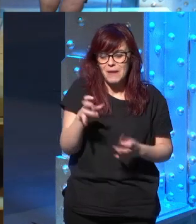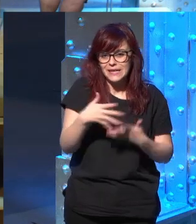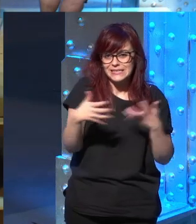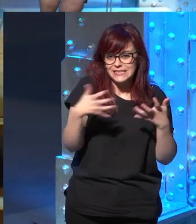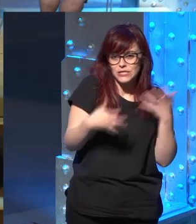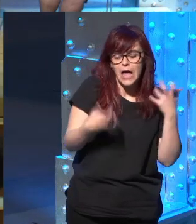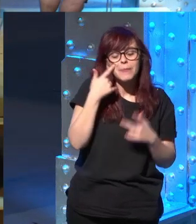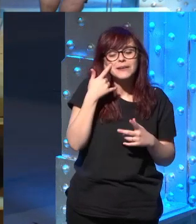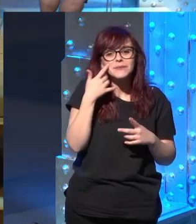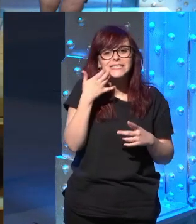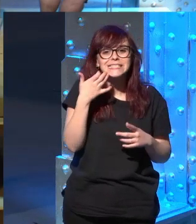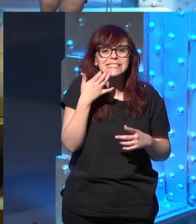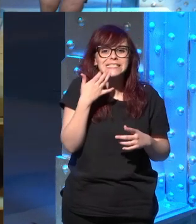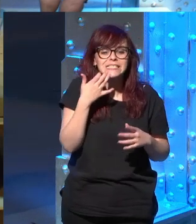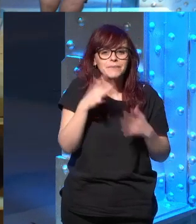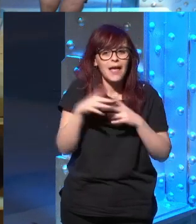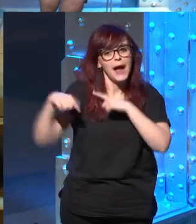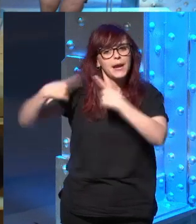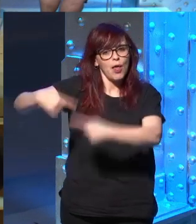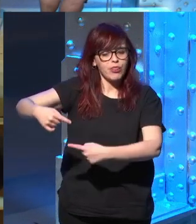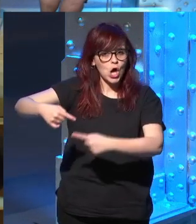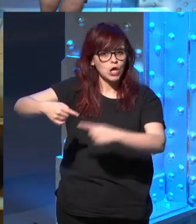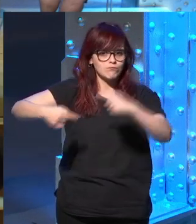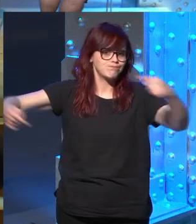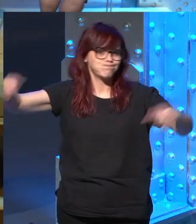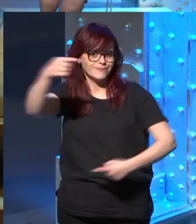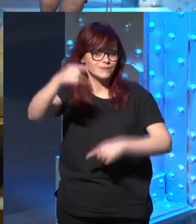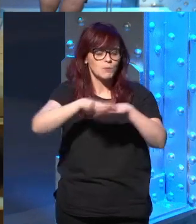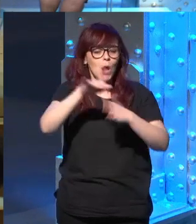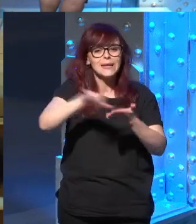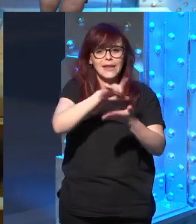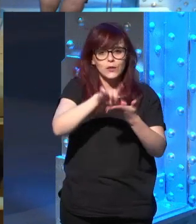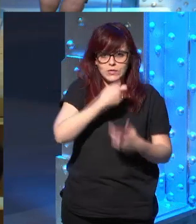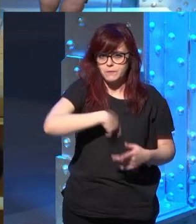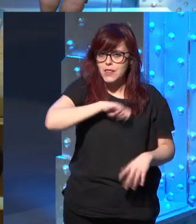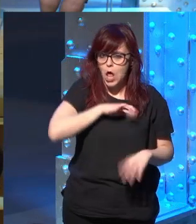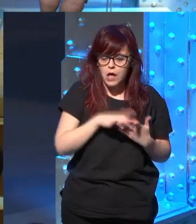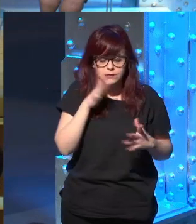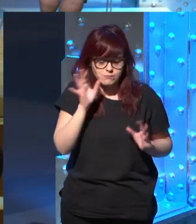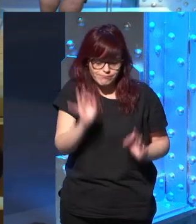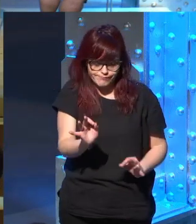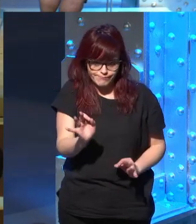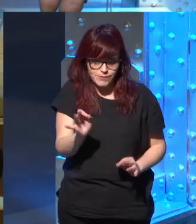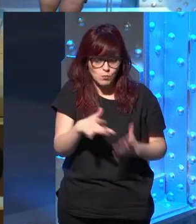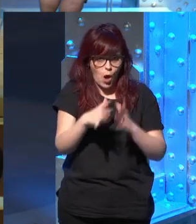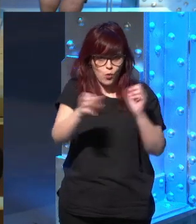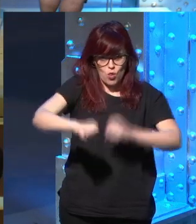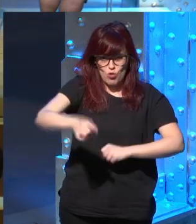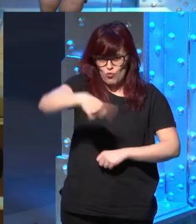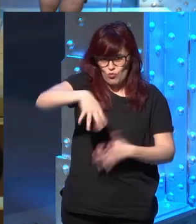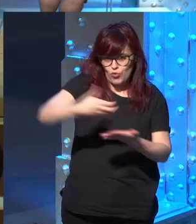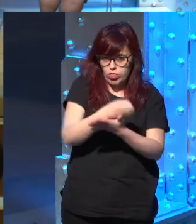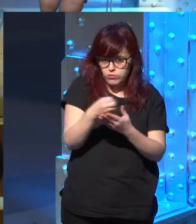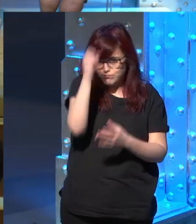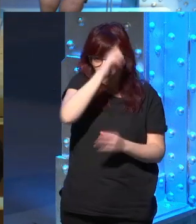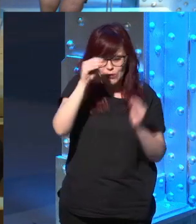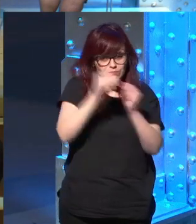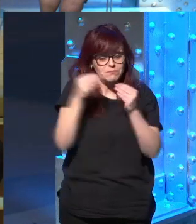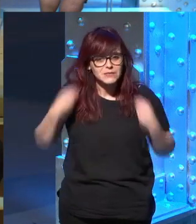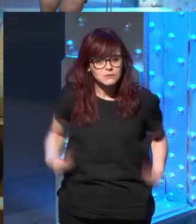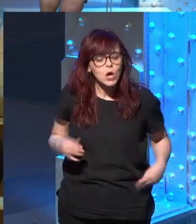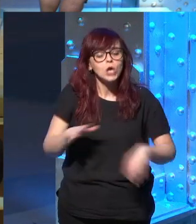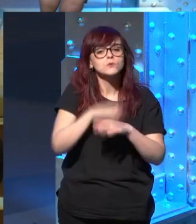Pero si hay una brecha generacional en la literatura española, que yo creo que estamos de acuerdo todas y todos